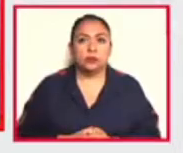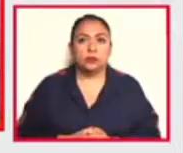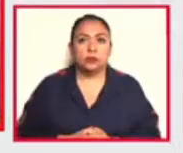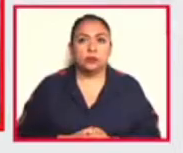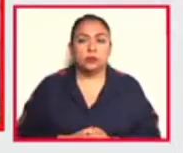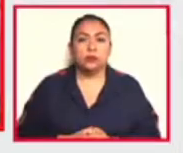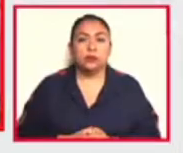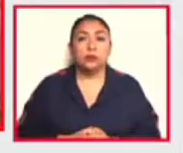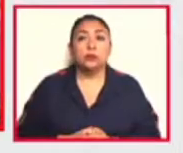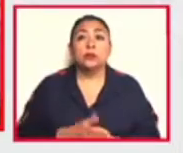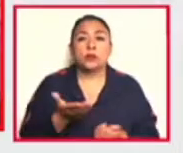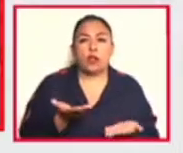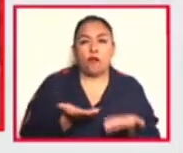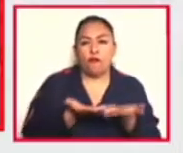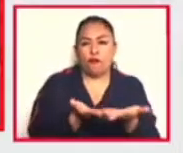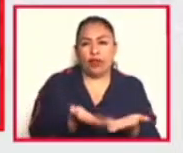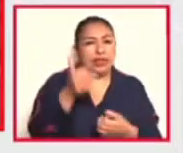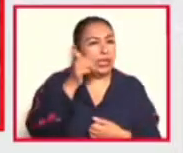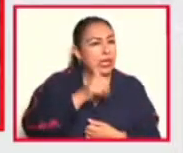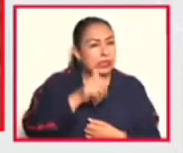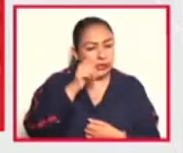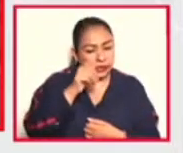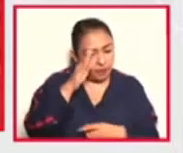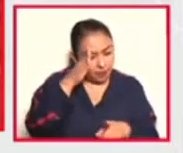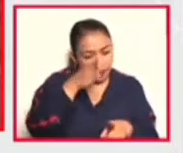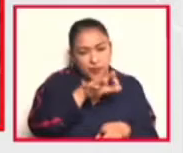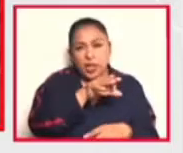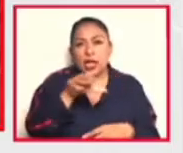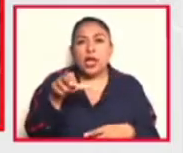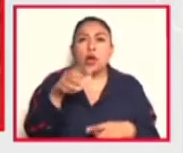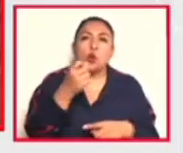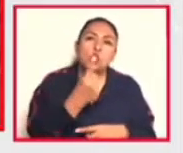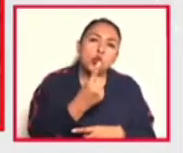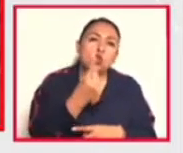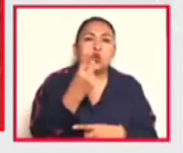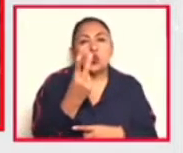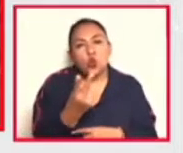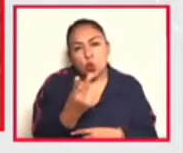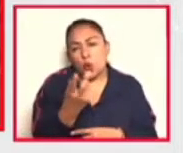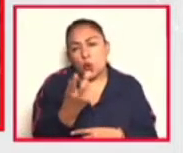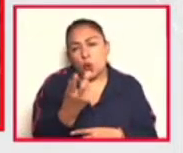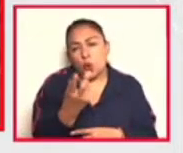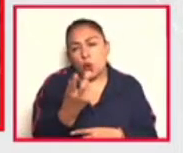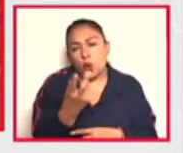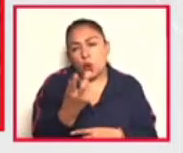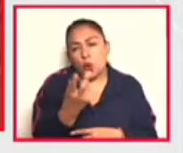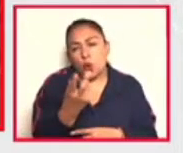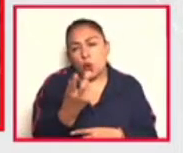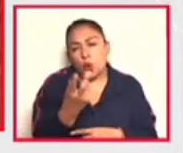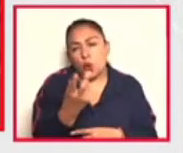La ofrenda siempre va a estar dedicada a una o dos o más personas, pues, ¿verdad?